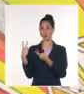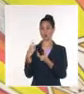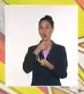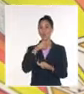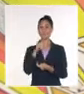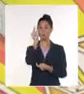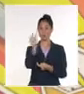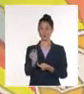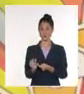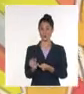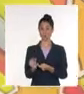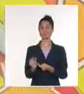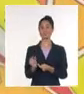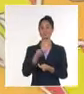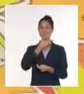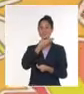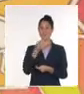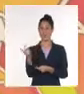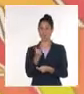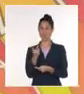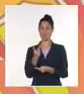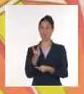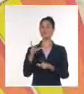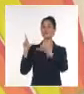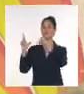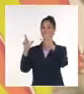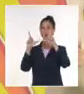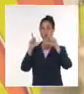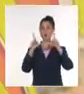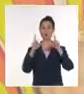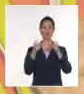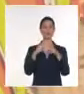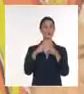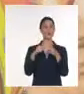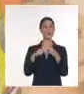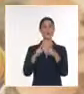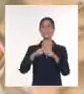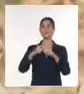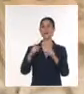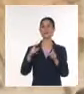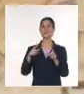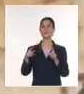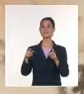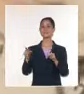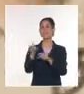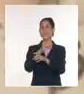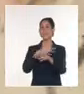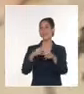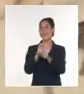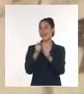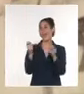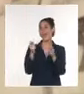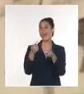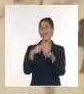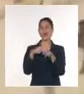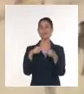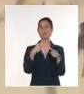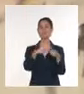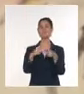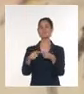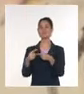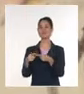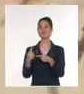tienen marcada, hasta regalos que esa persona soñó darle en algún momento a Fidel y preparó para